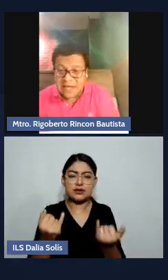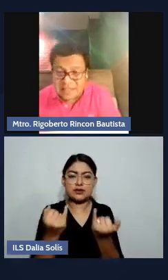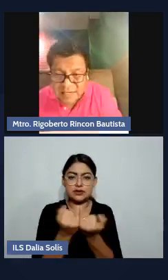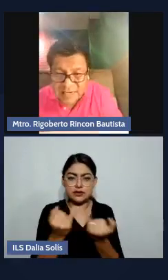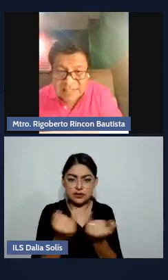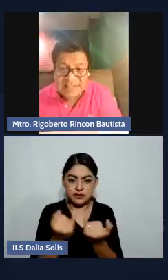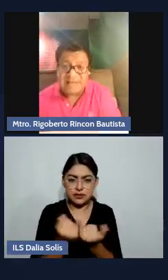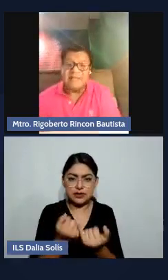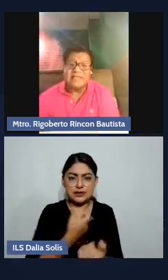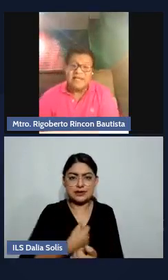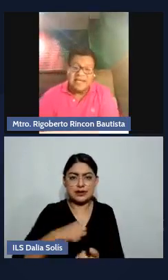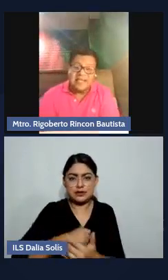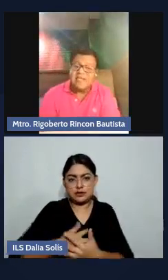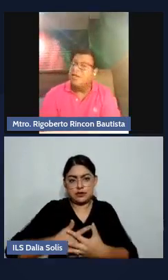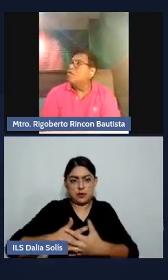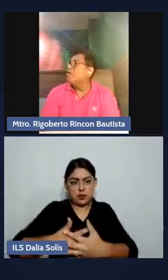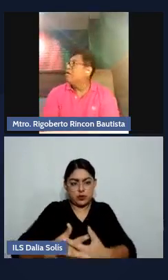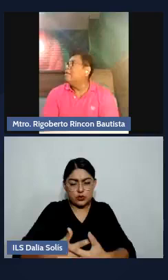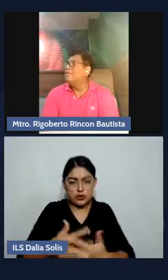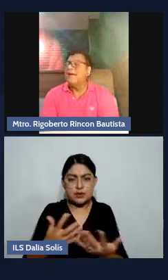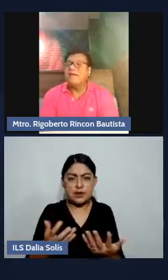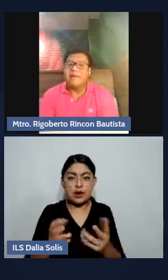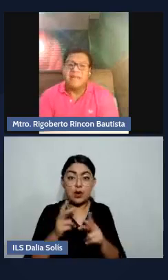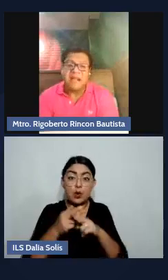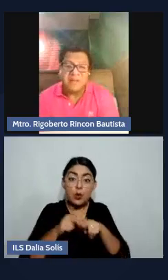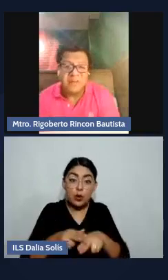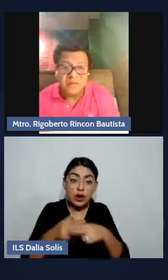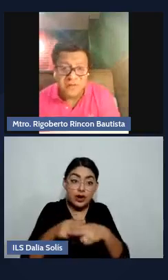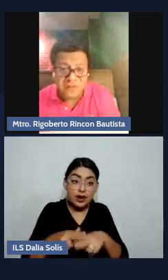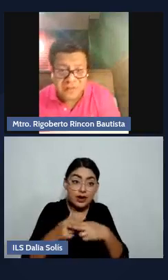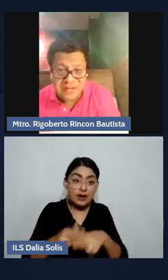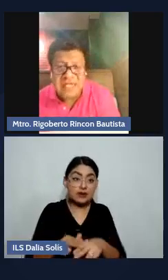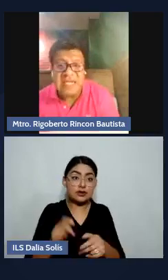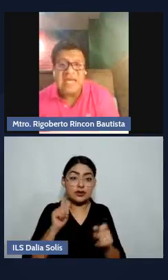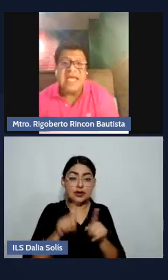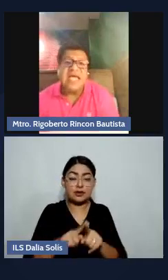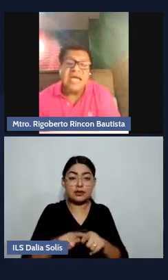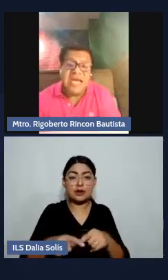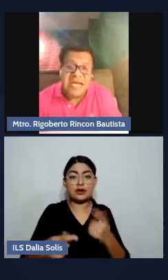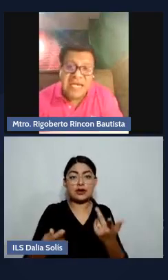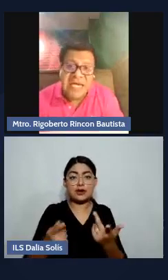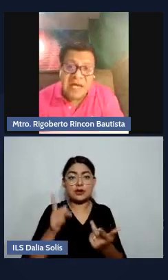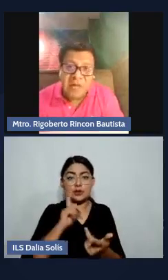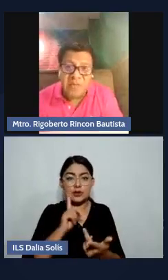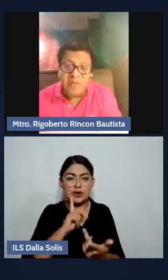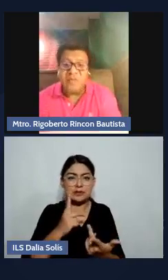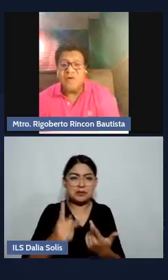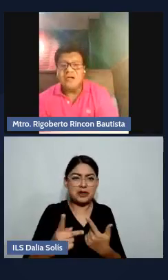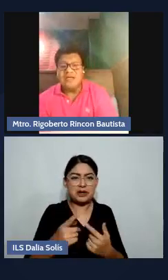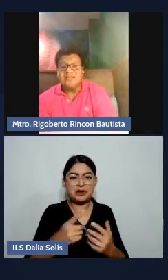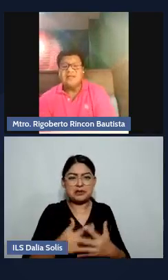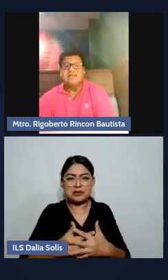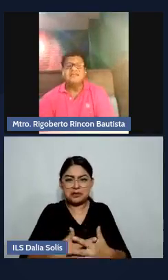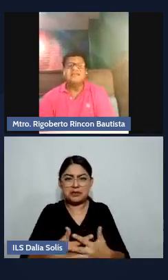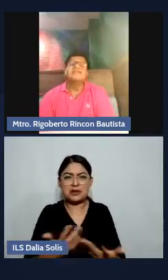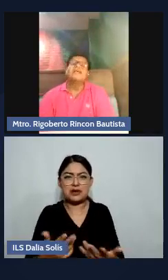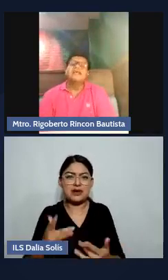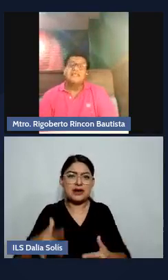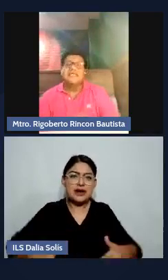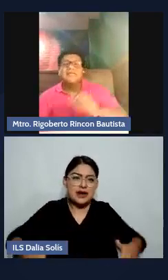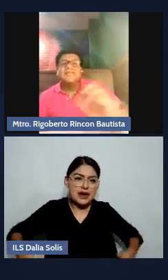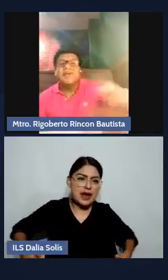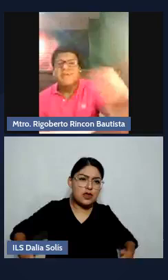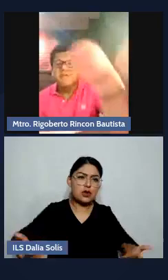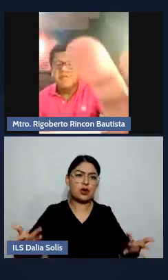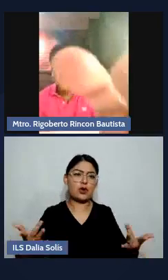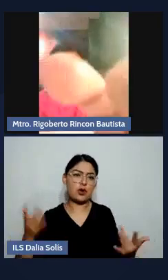sistema esquelético, la parte de la reproducción femenina, el hígado, pulmones, dientes, ¿sí? Vamos a ir